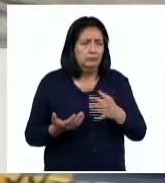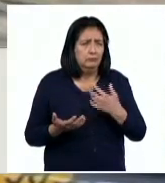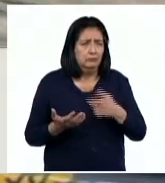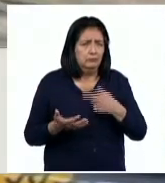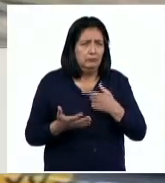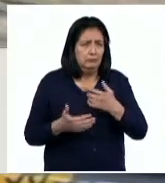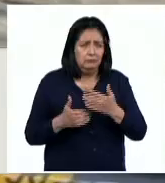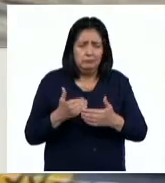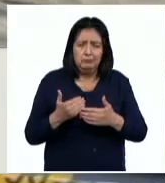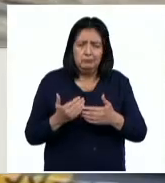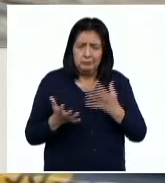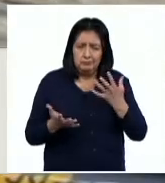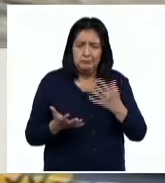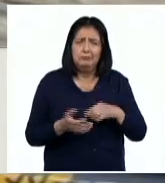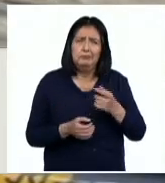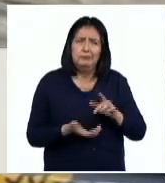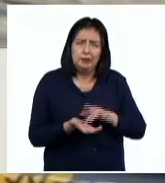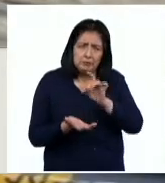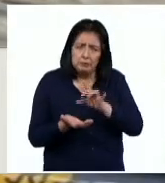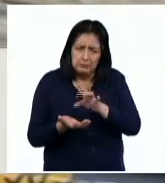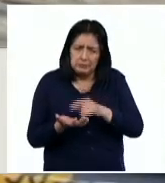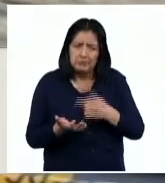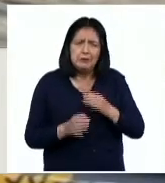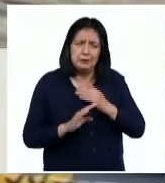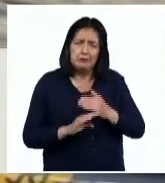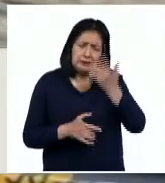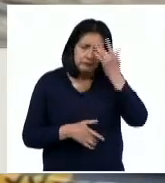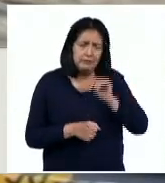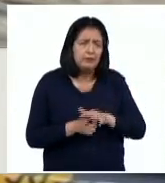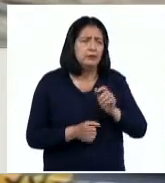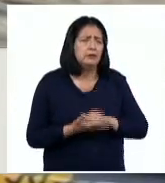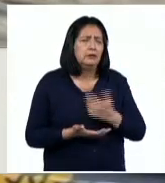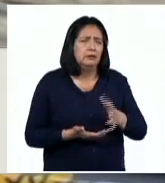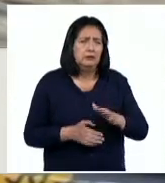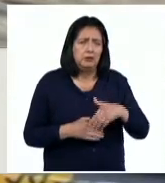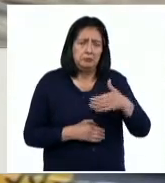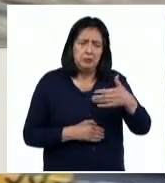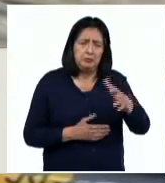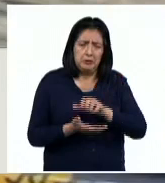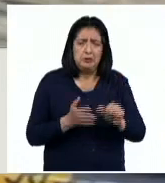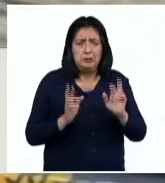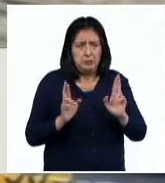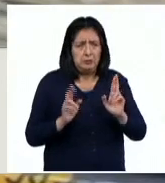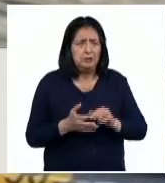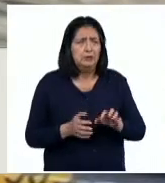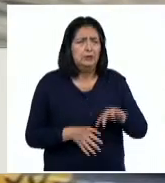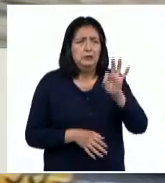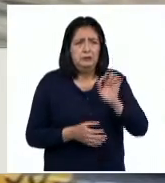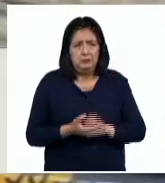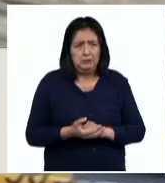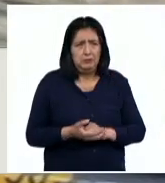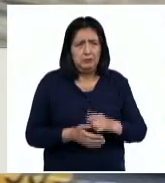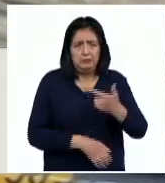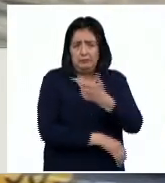alcanzar el tratamiento adecuado para combatir la enfermedad, y dentro de pocos meses esperamos encontrar